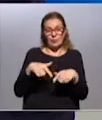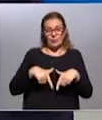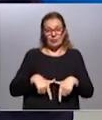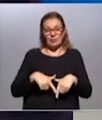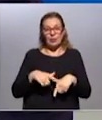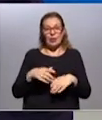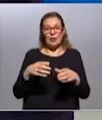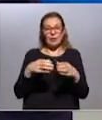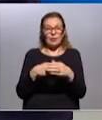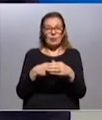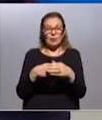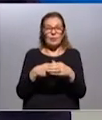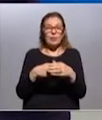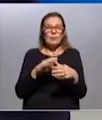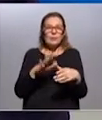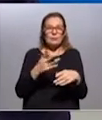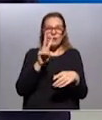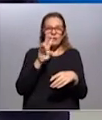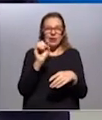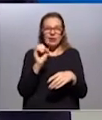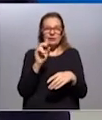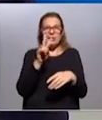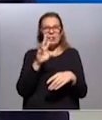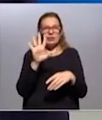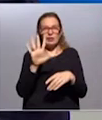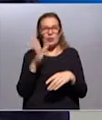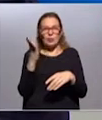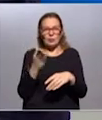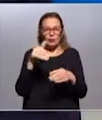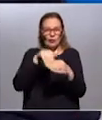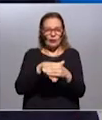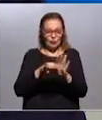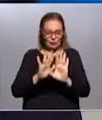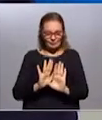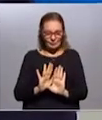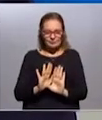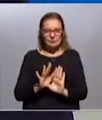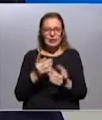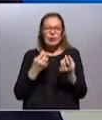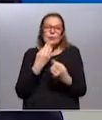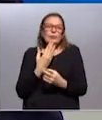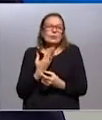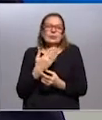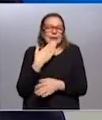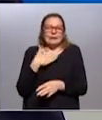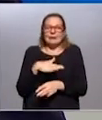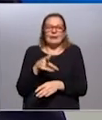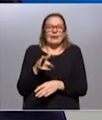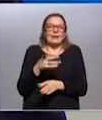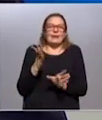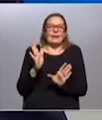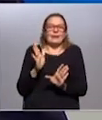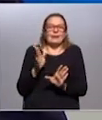partido comunista anda alrededor del 20 25 por ciento de esos votos este y bueno se entendía que debía